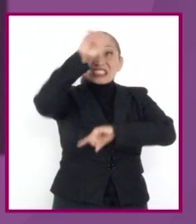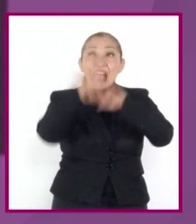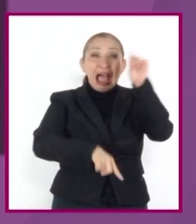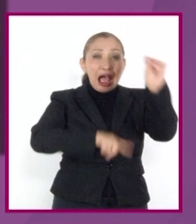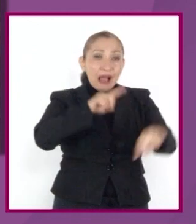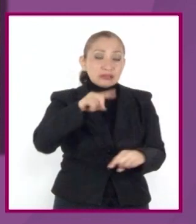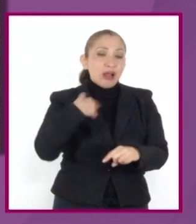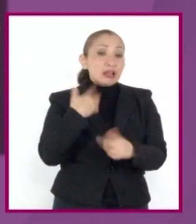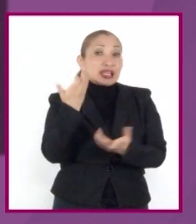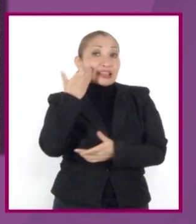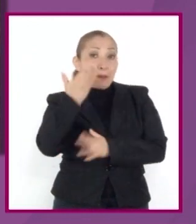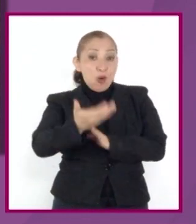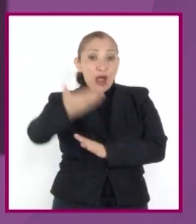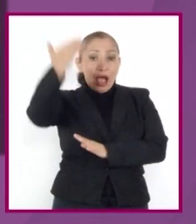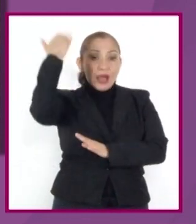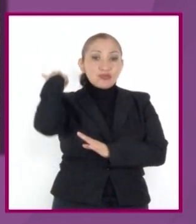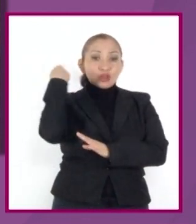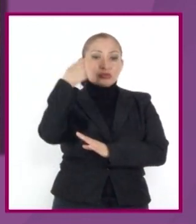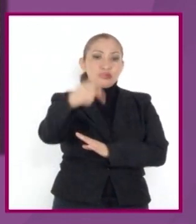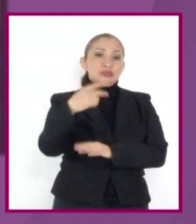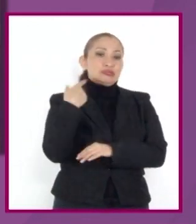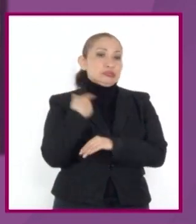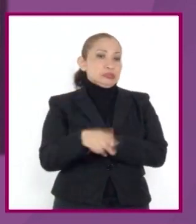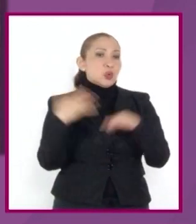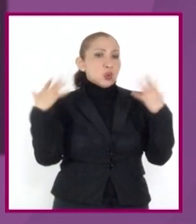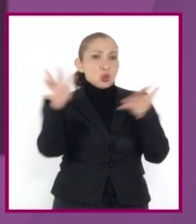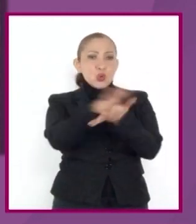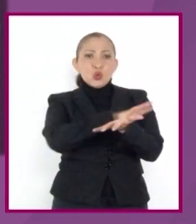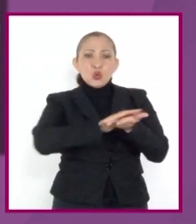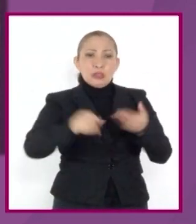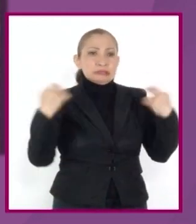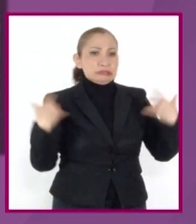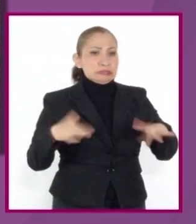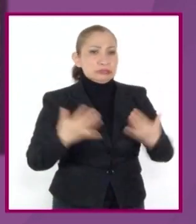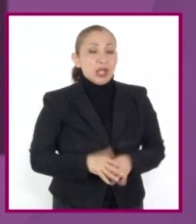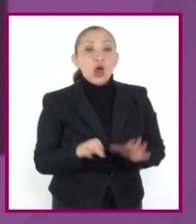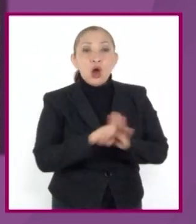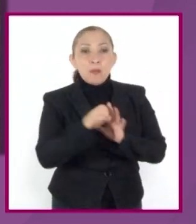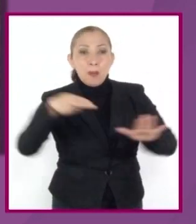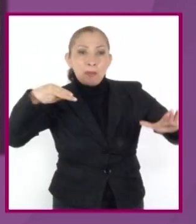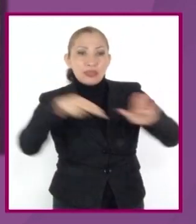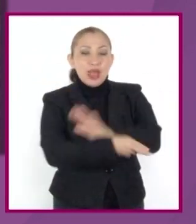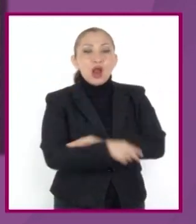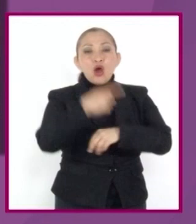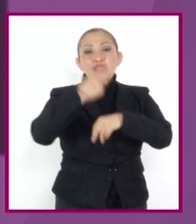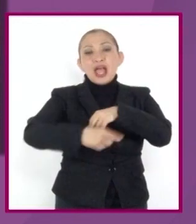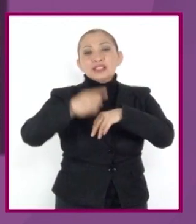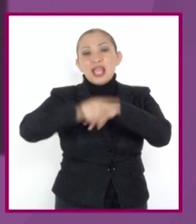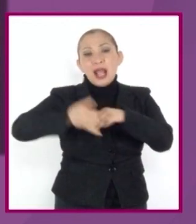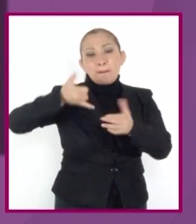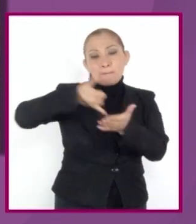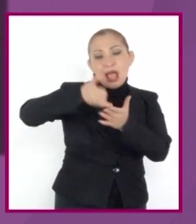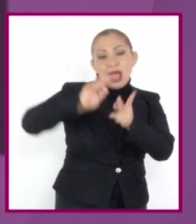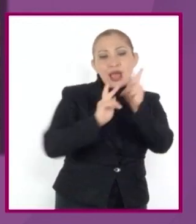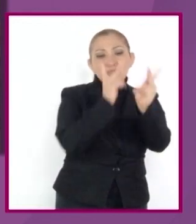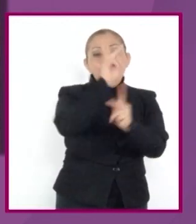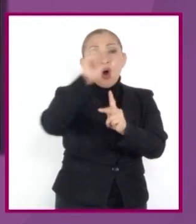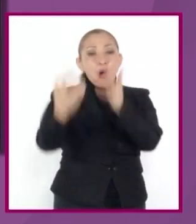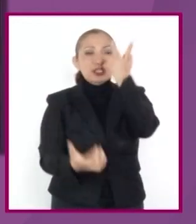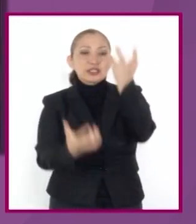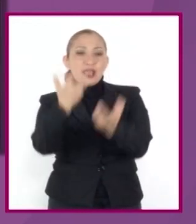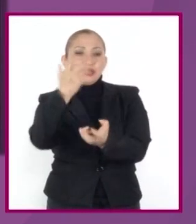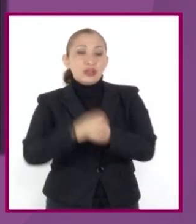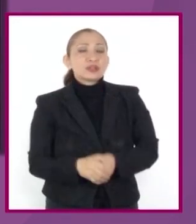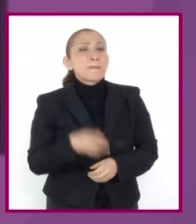ellos. Y en épocas pasadas sus consecuencias fueron catastróficas, como matar o dañar los cultivos o causar